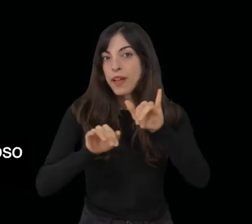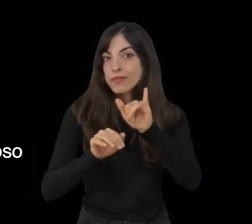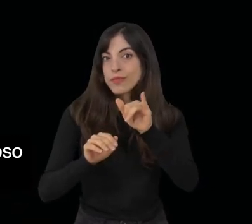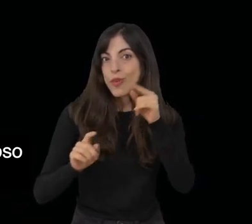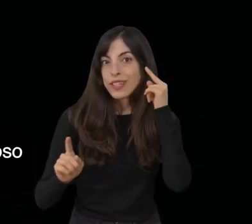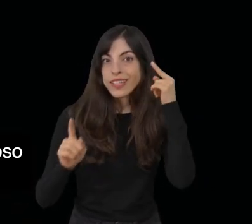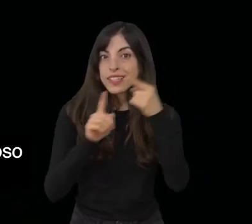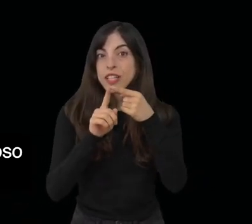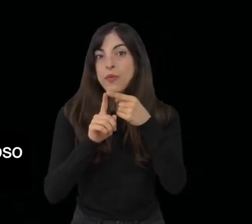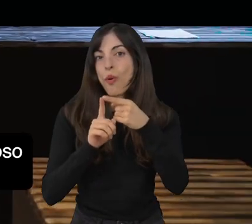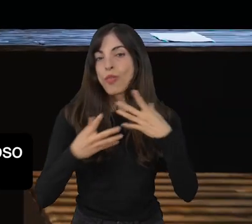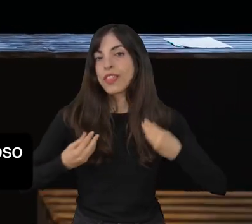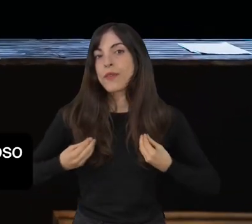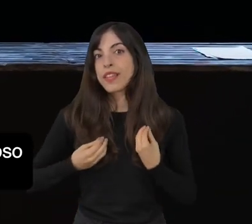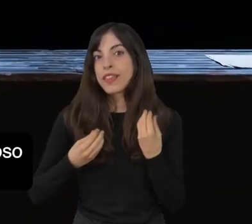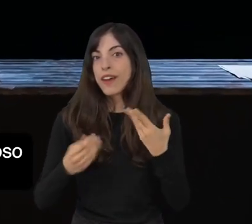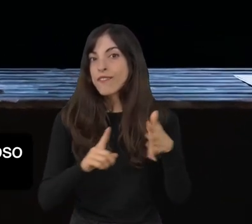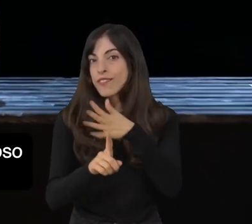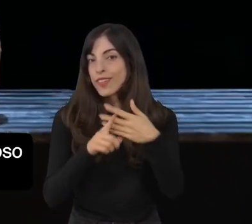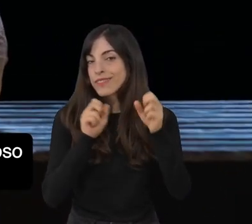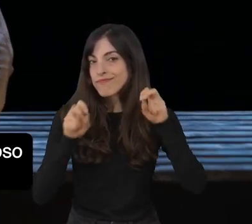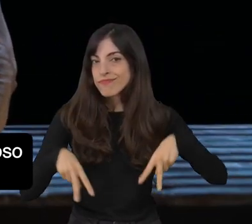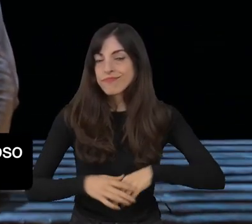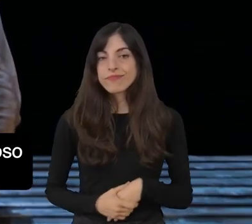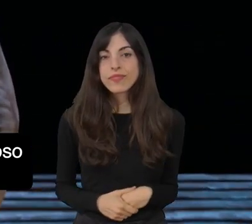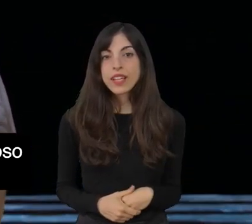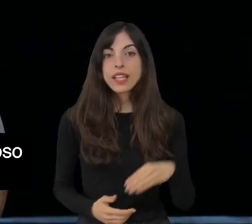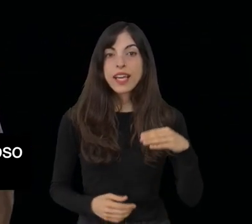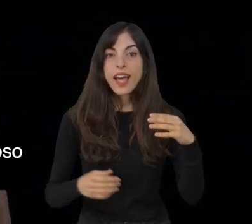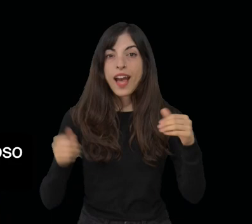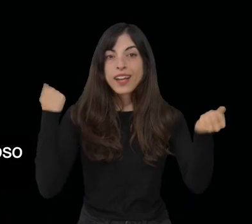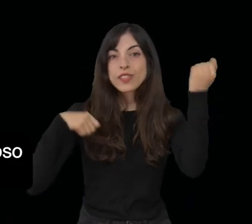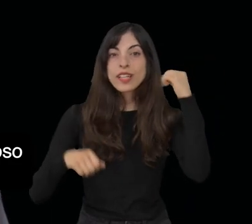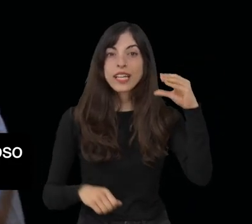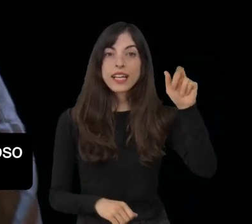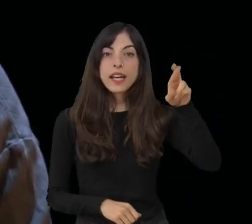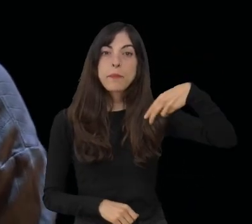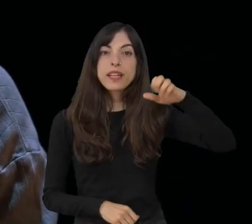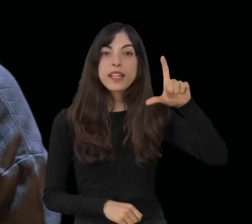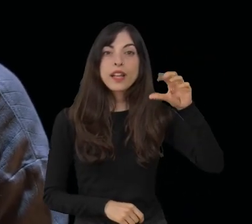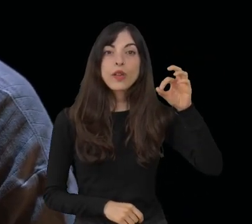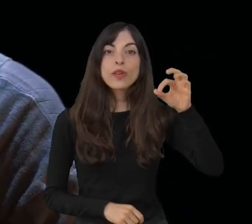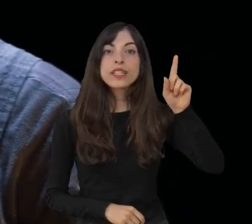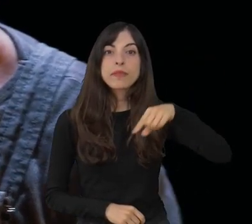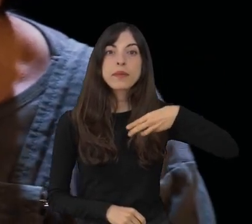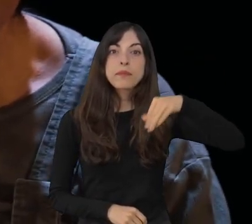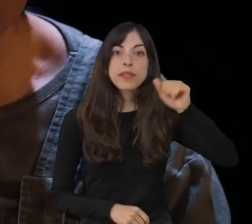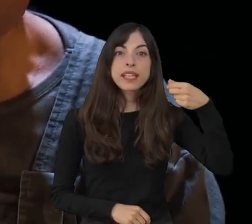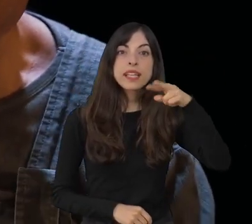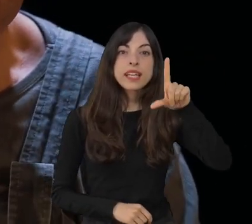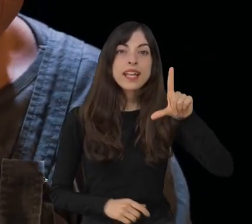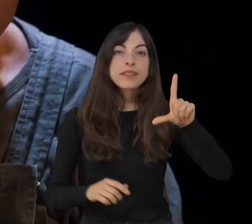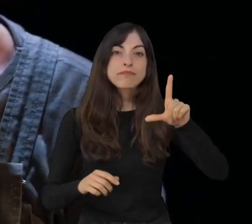único camino de vida. Carmelo Gómez y Miguel Hermoso encarnan al protagonista pacífico y a su